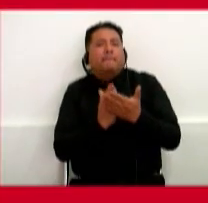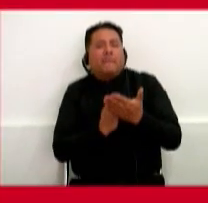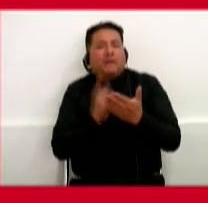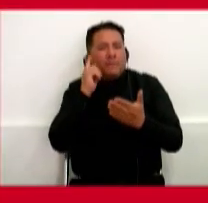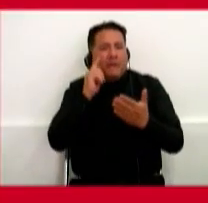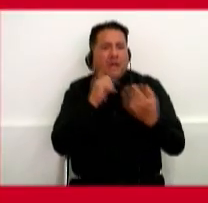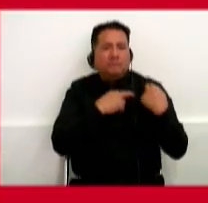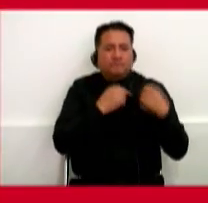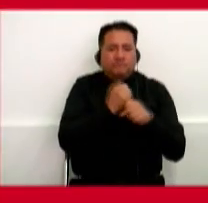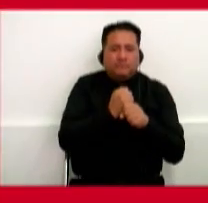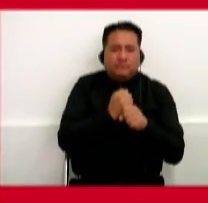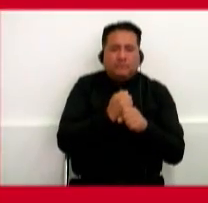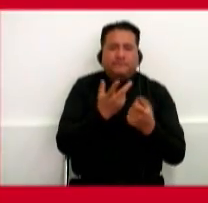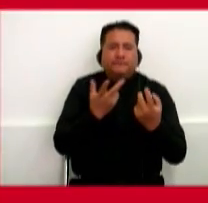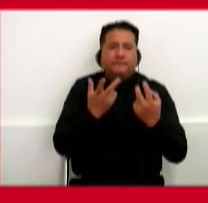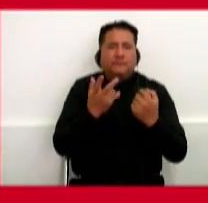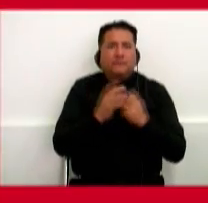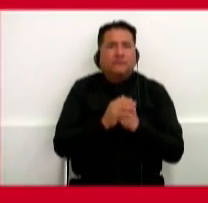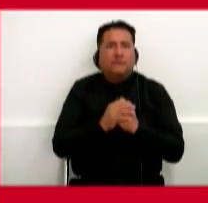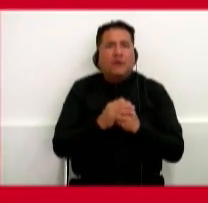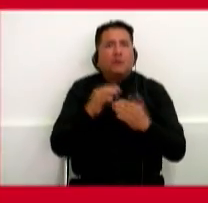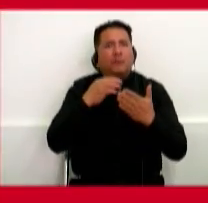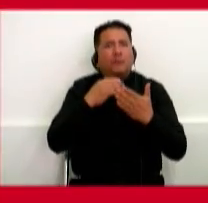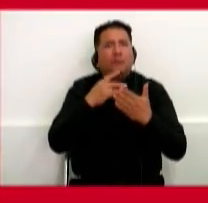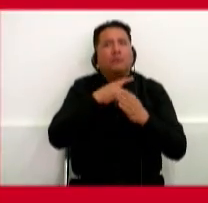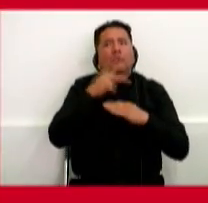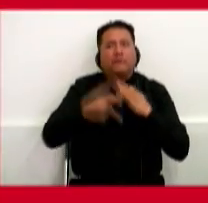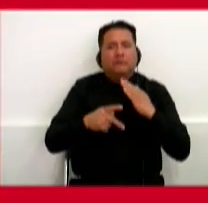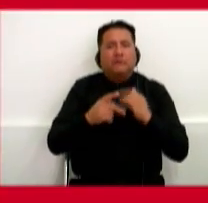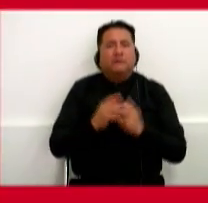de analítica de datos y otros profesionales.